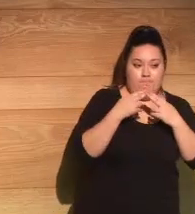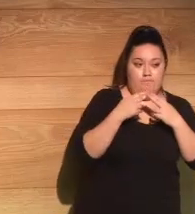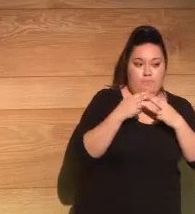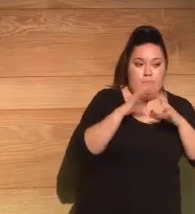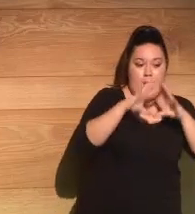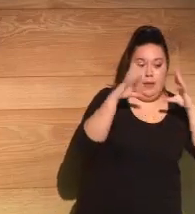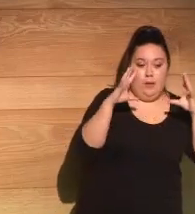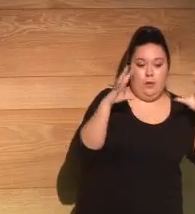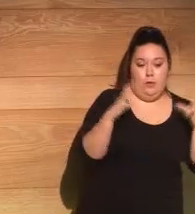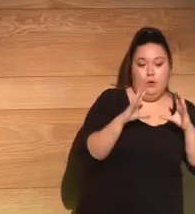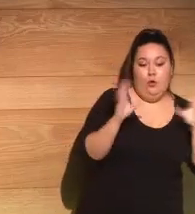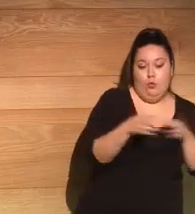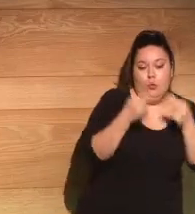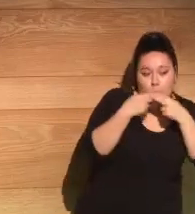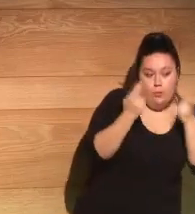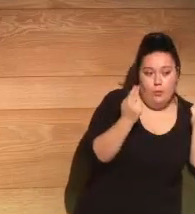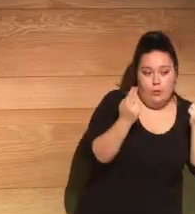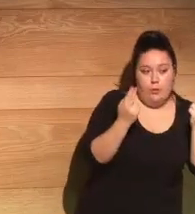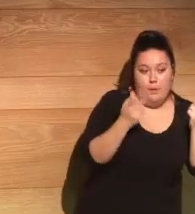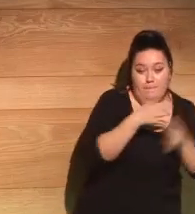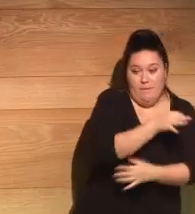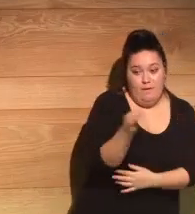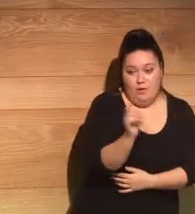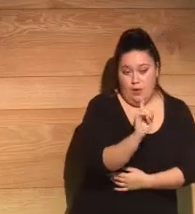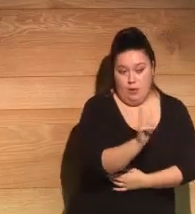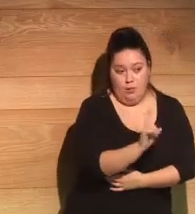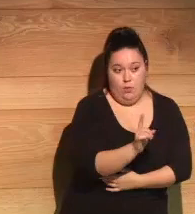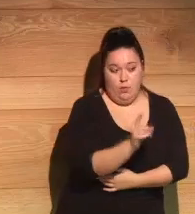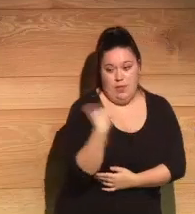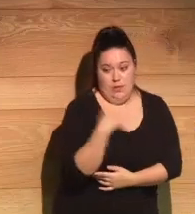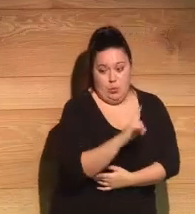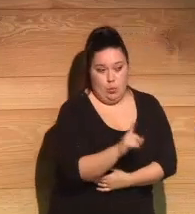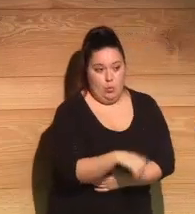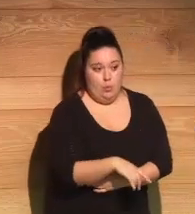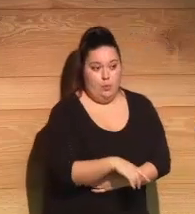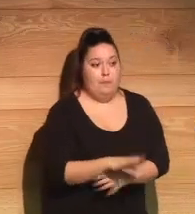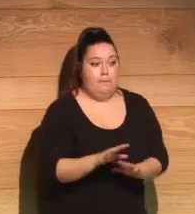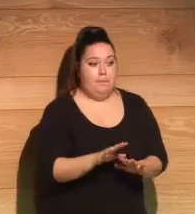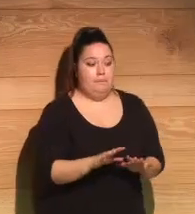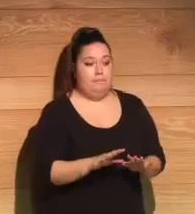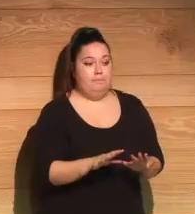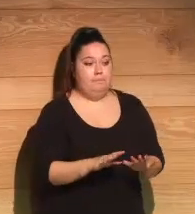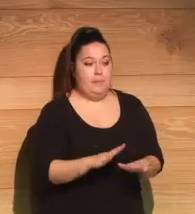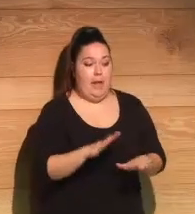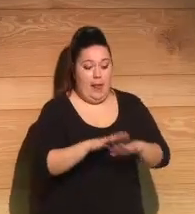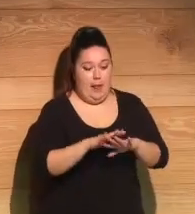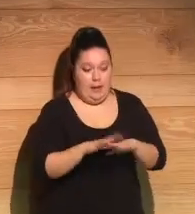ni mucho menos. Estaba en manos de muy pocas personas, y las redes, incluso a través